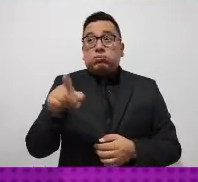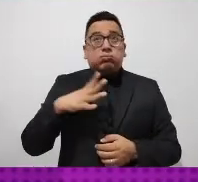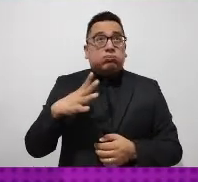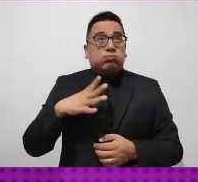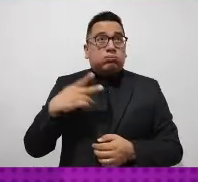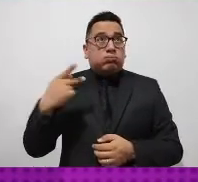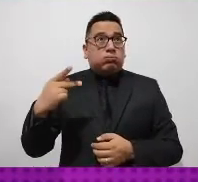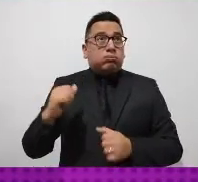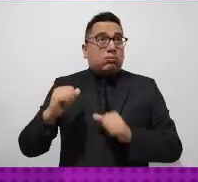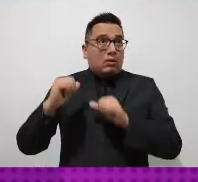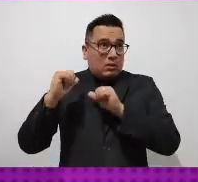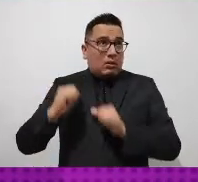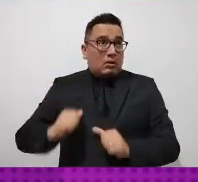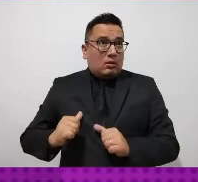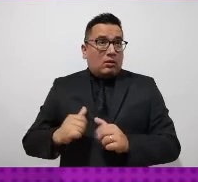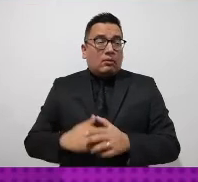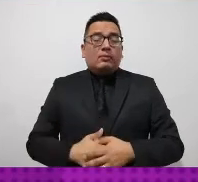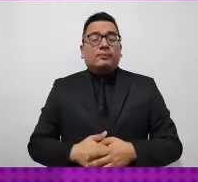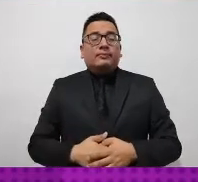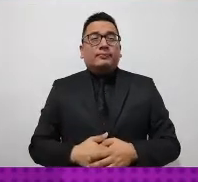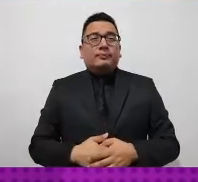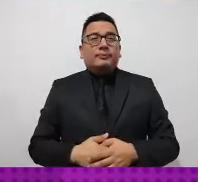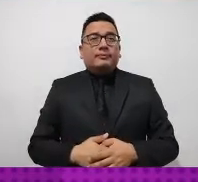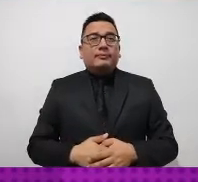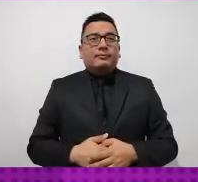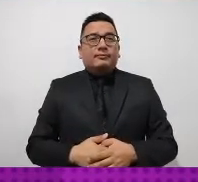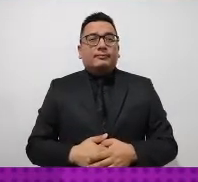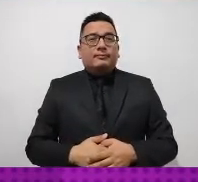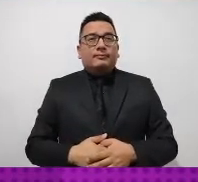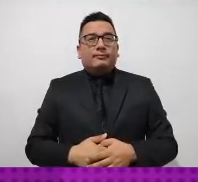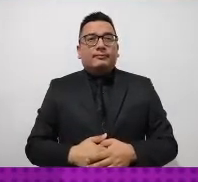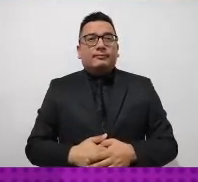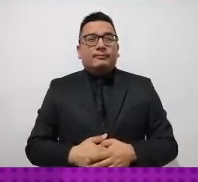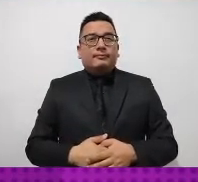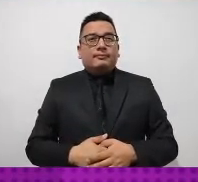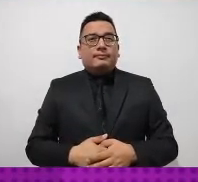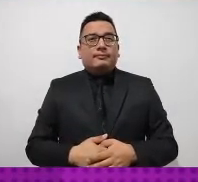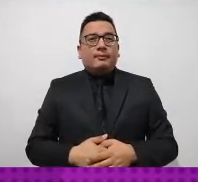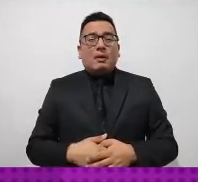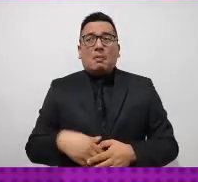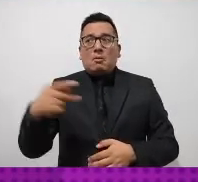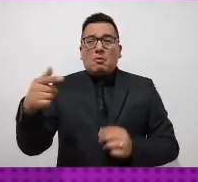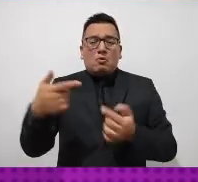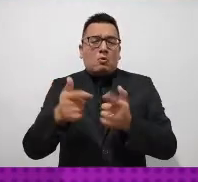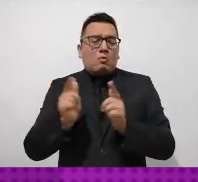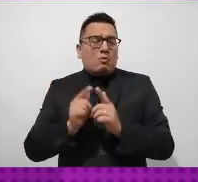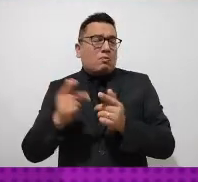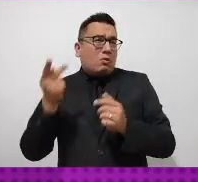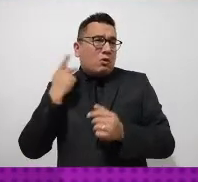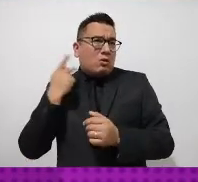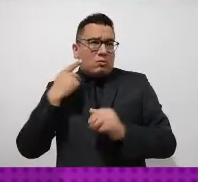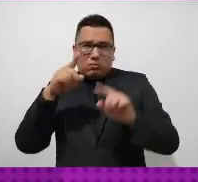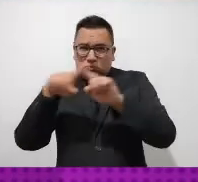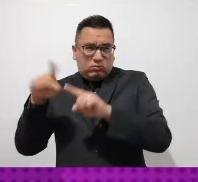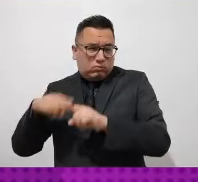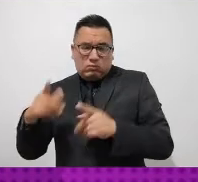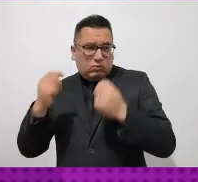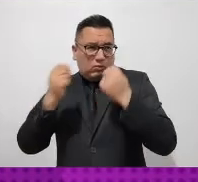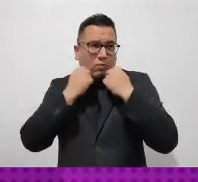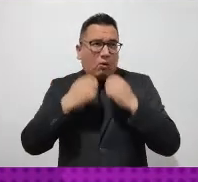encuentran desempeñando un cargo de elección popular, independientemente de los partidos de los cuales